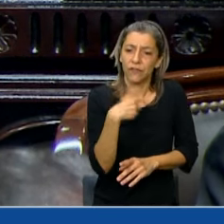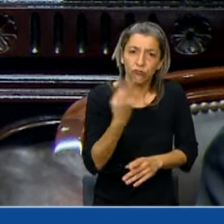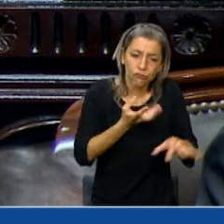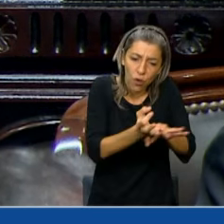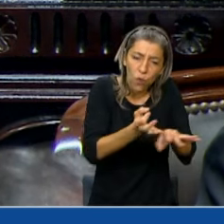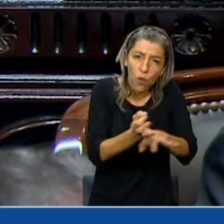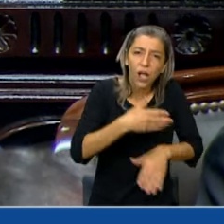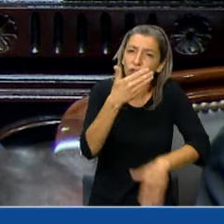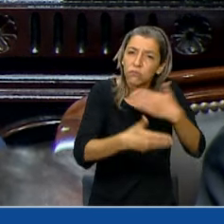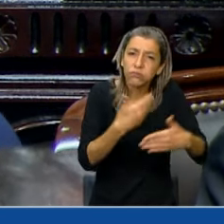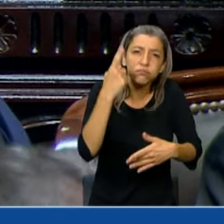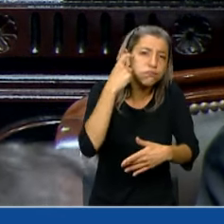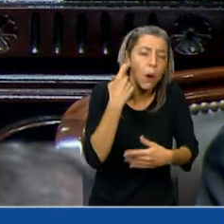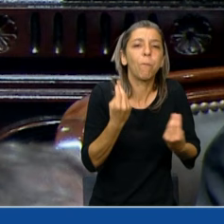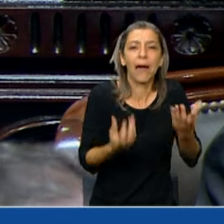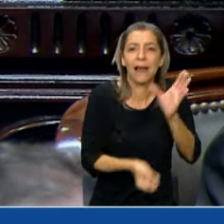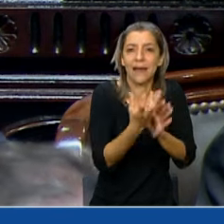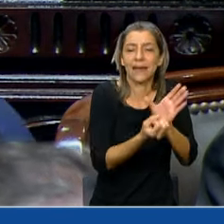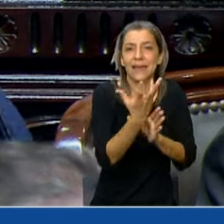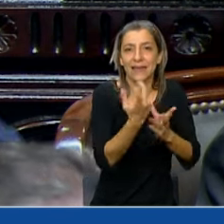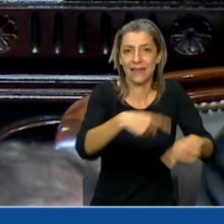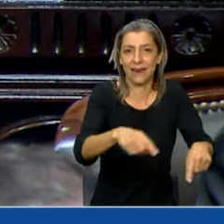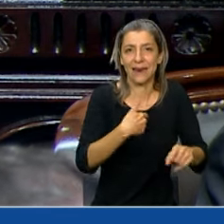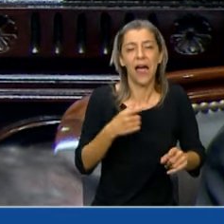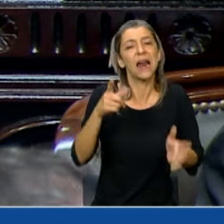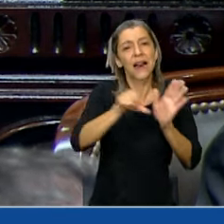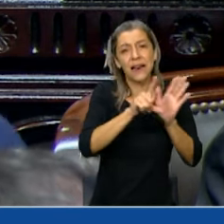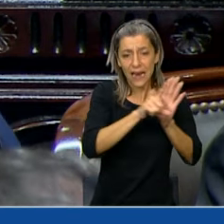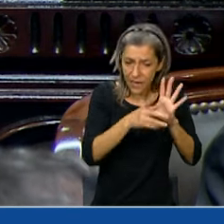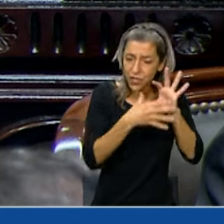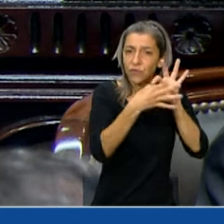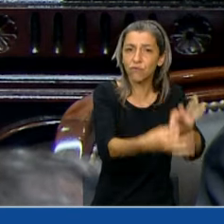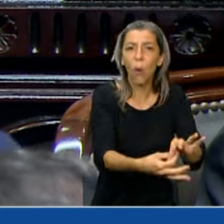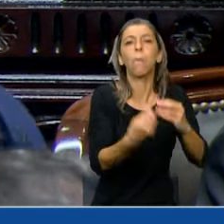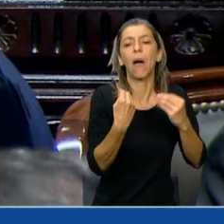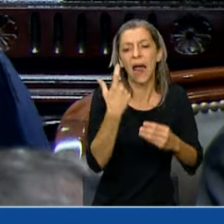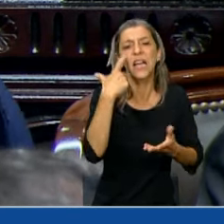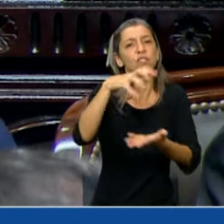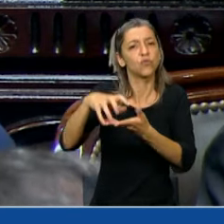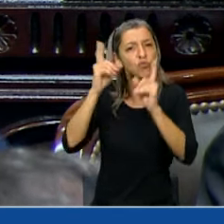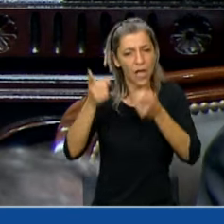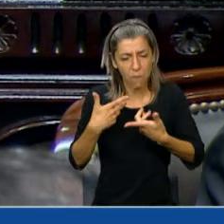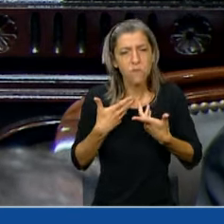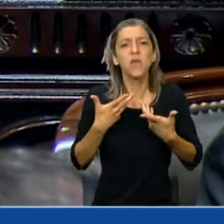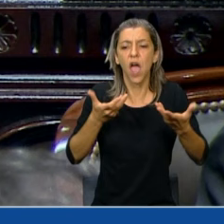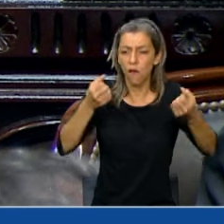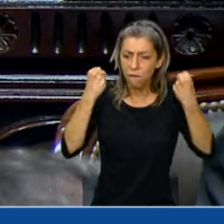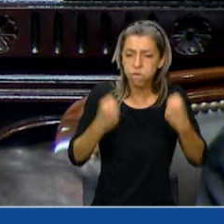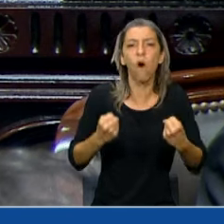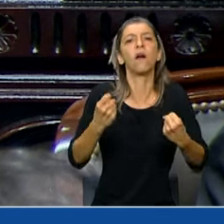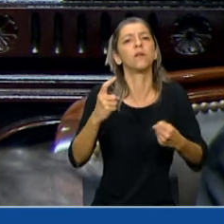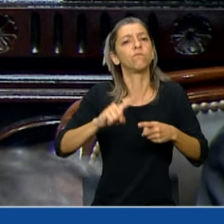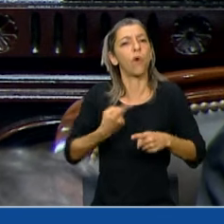obviamente con leyes que no sean Una sugerencia con una adecuada con instituciones fuertes y como ejemplaridad de la